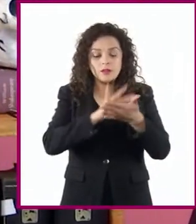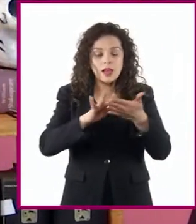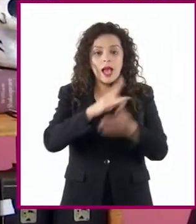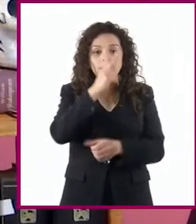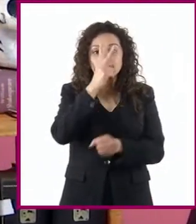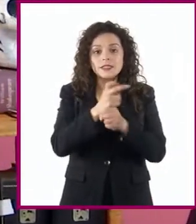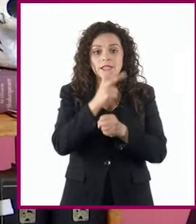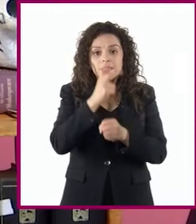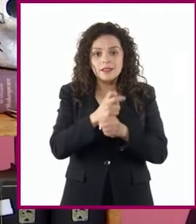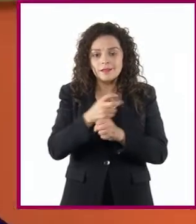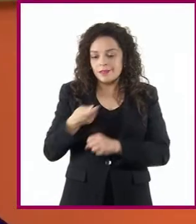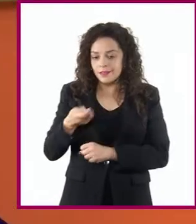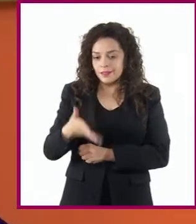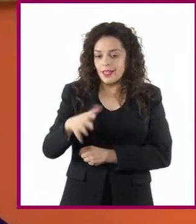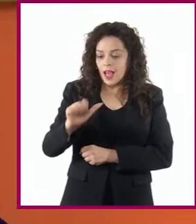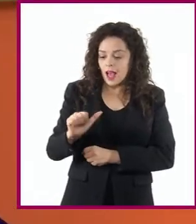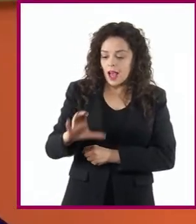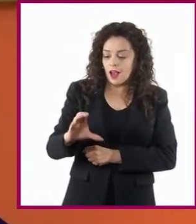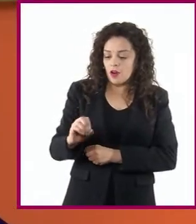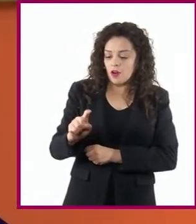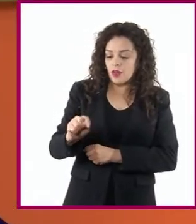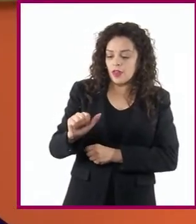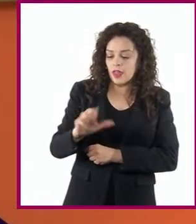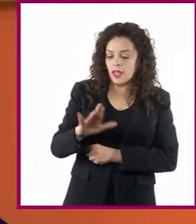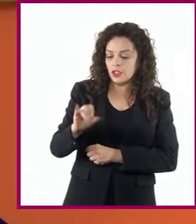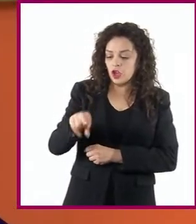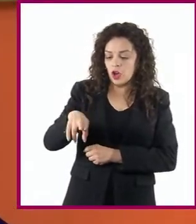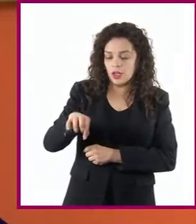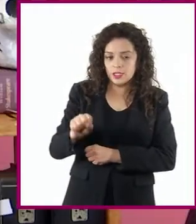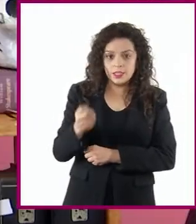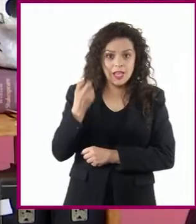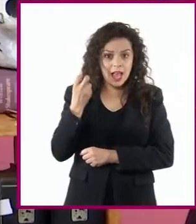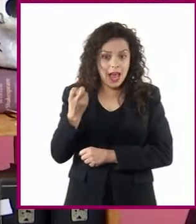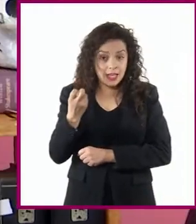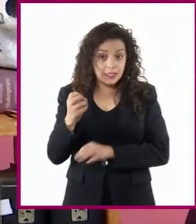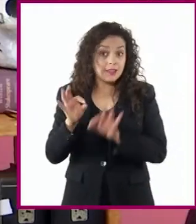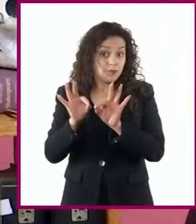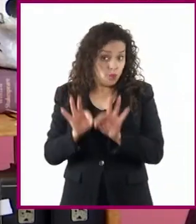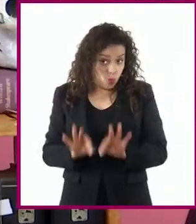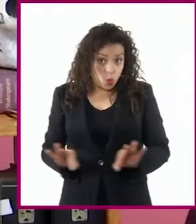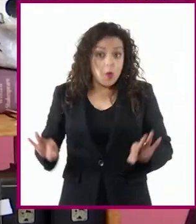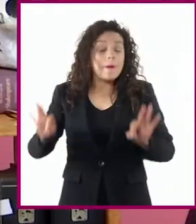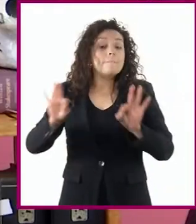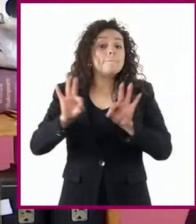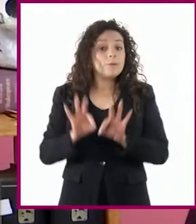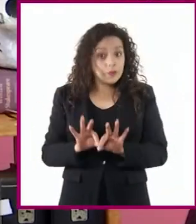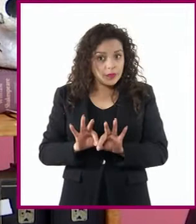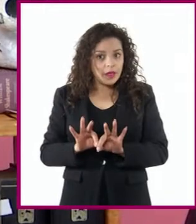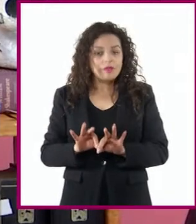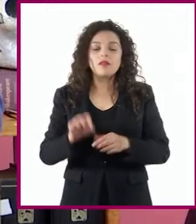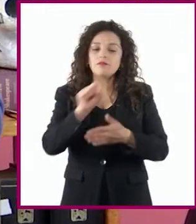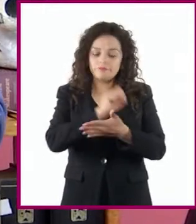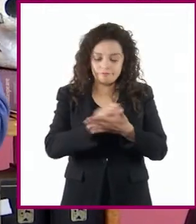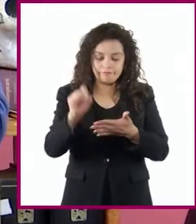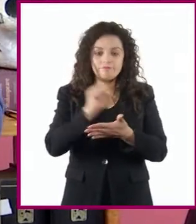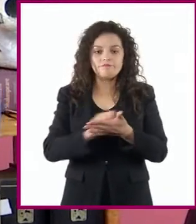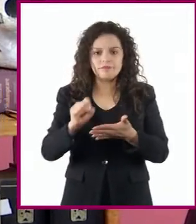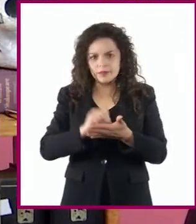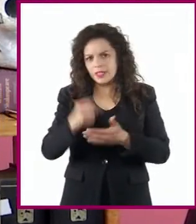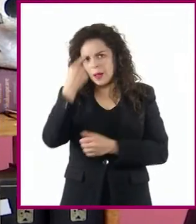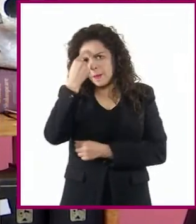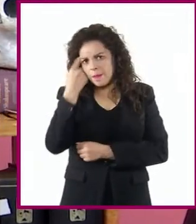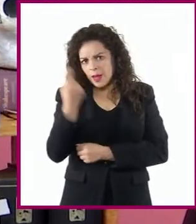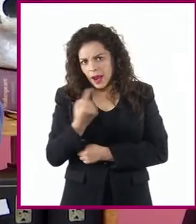las acotaciones. Y aunque estas son sumamente importantes, están escritas para que